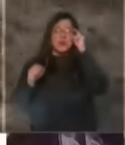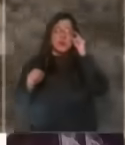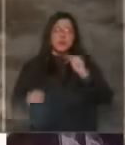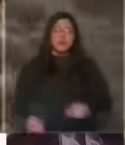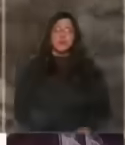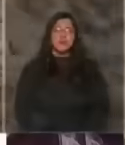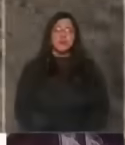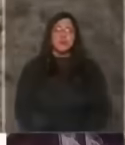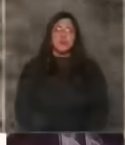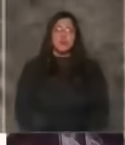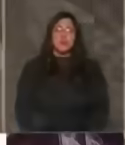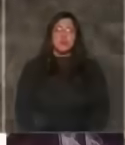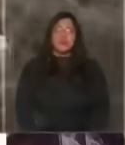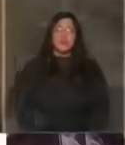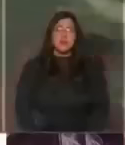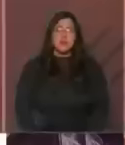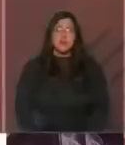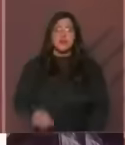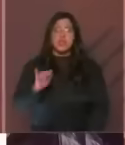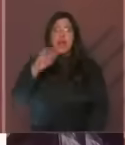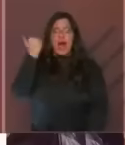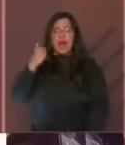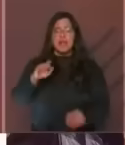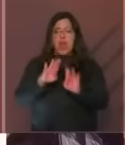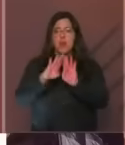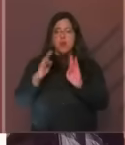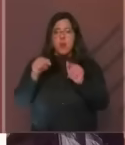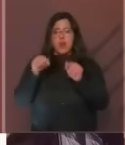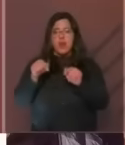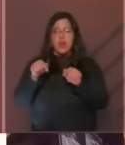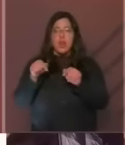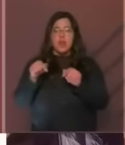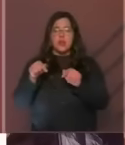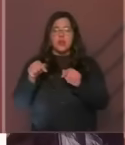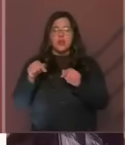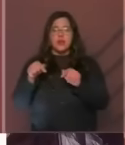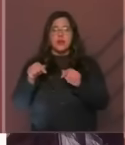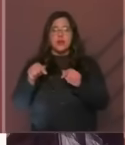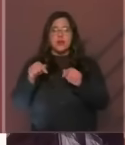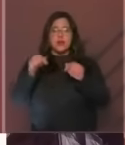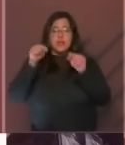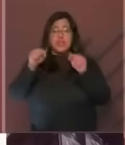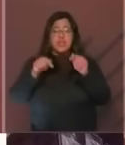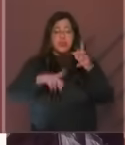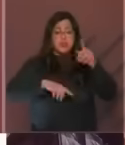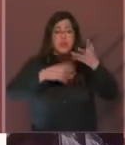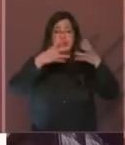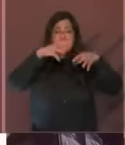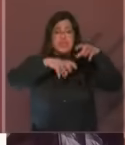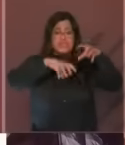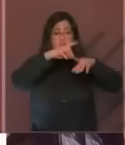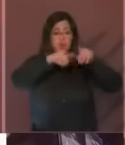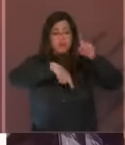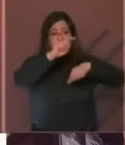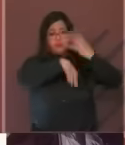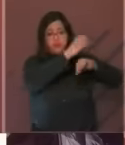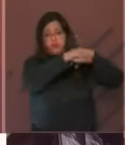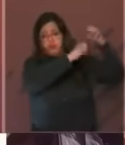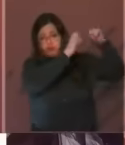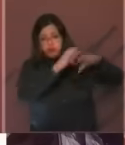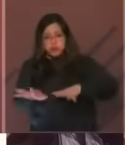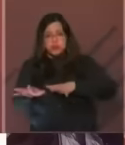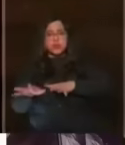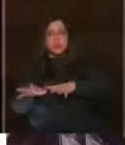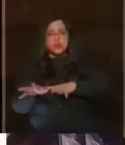la puerta Claro que estaba acá que todo esto si se fijan se vino todo el cerro completo para acá con barro con